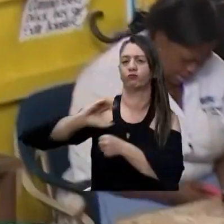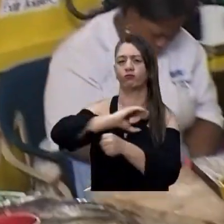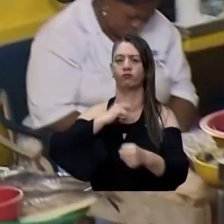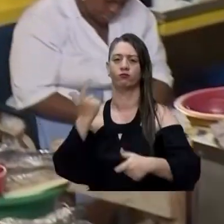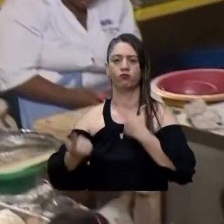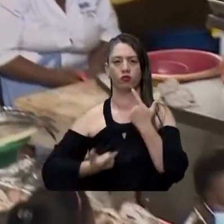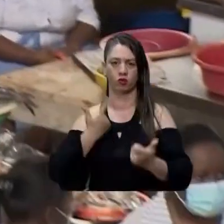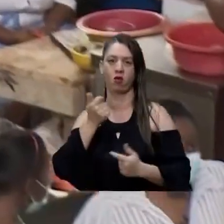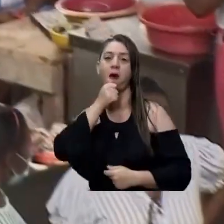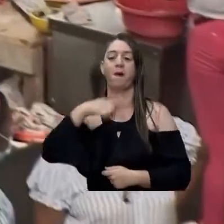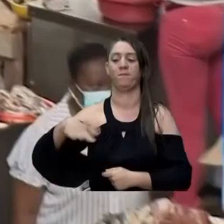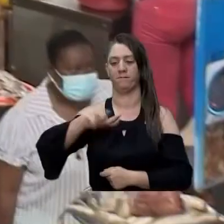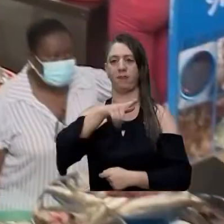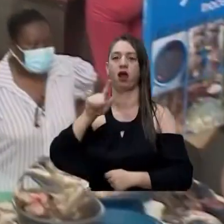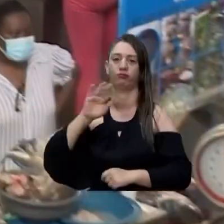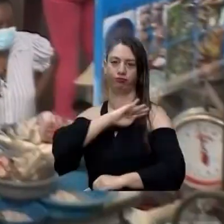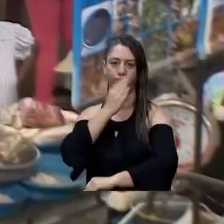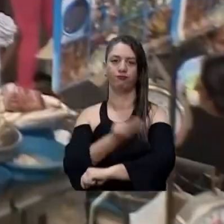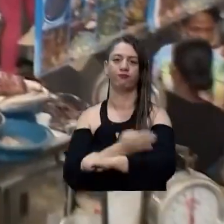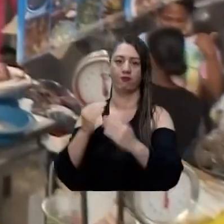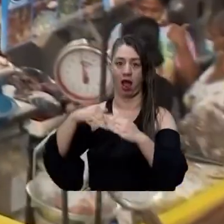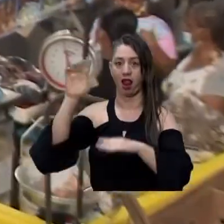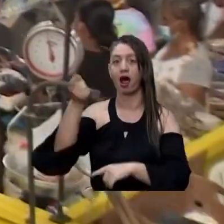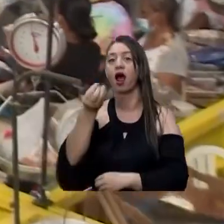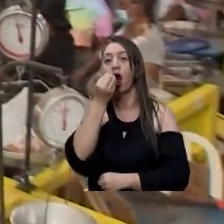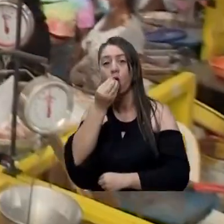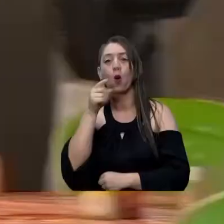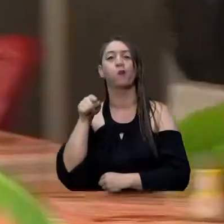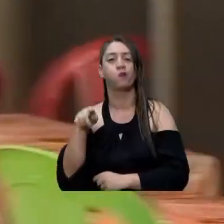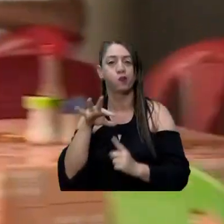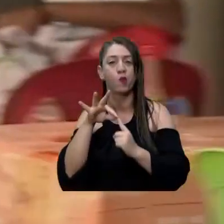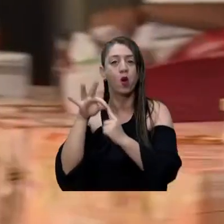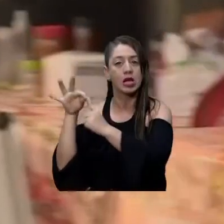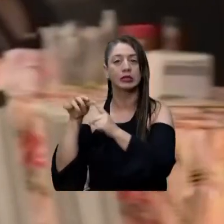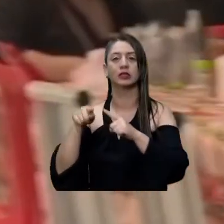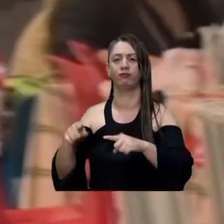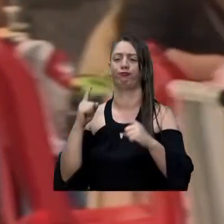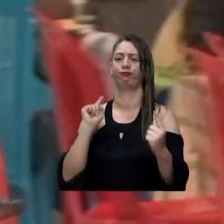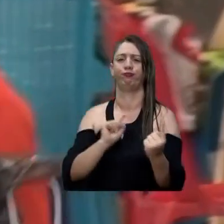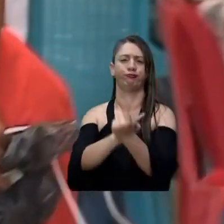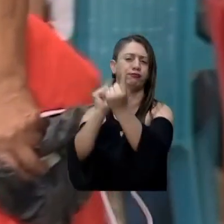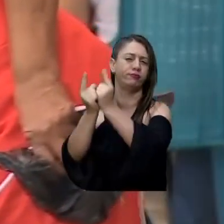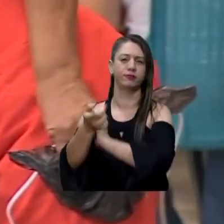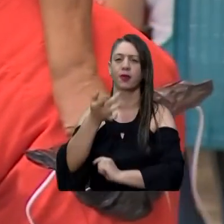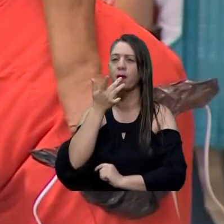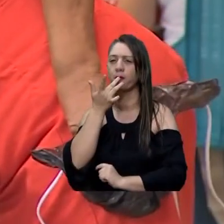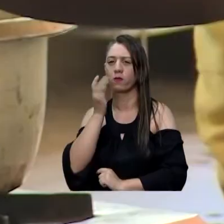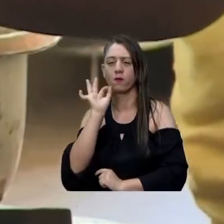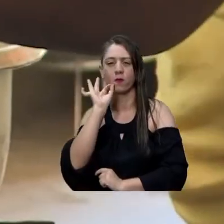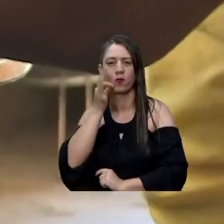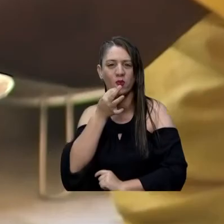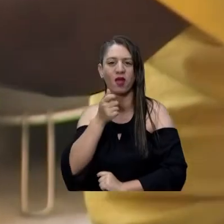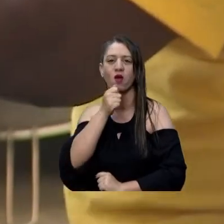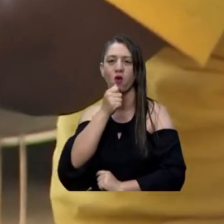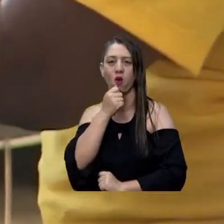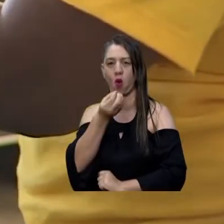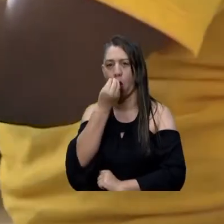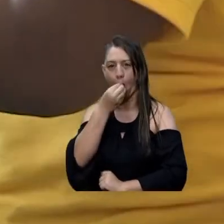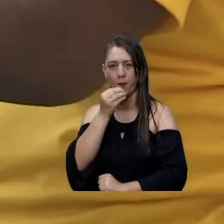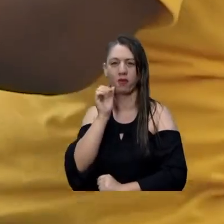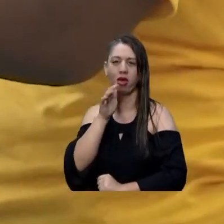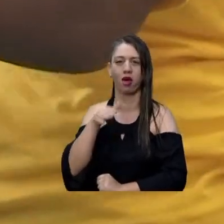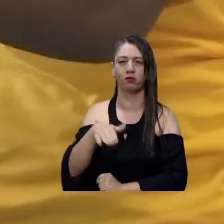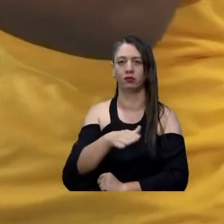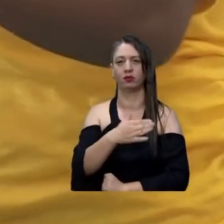de sus principales fortalezas. La gastronomía tiene en estos pasillos todo un encuentro con la mejor sazón de comida de mar del país.